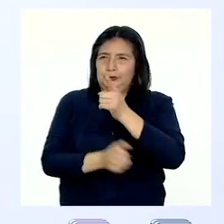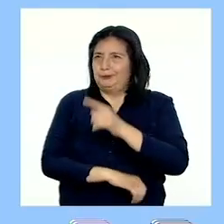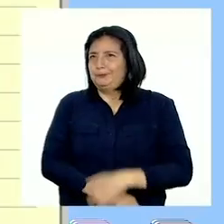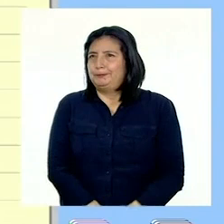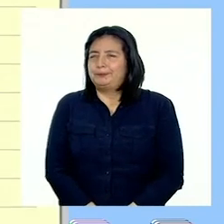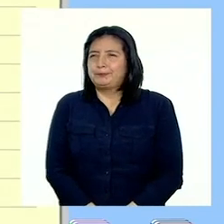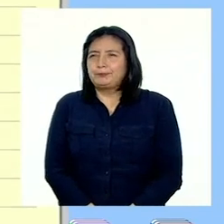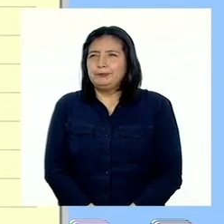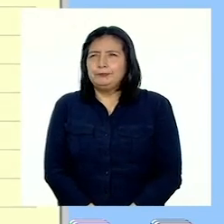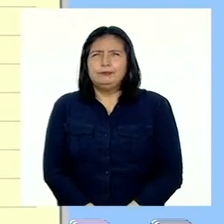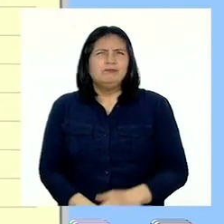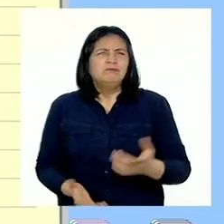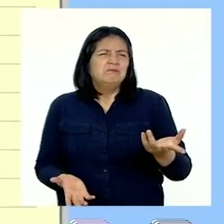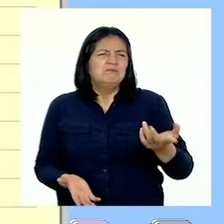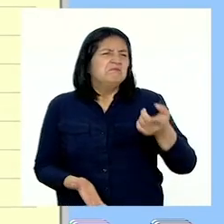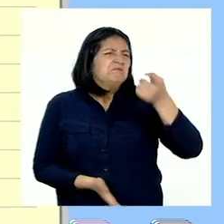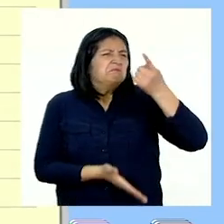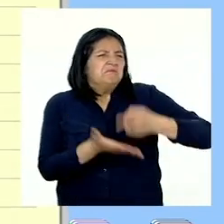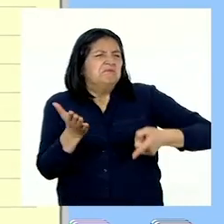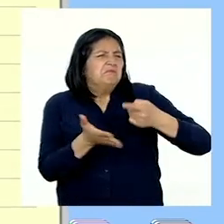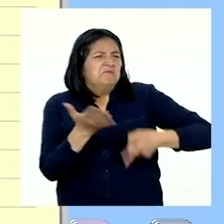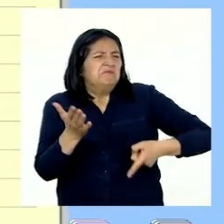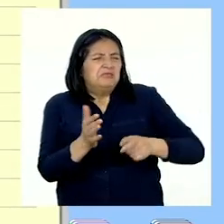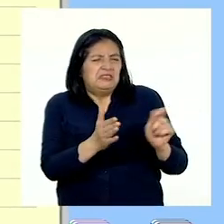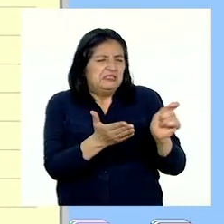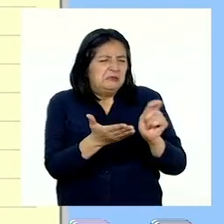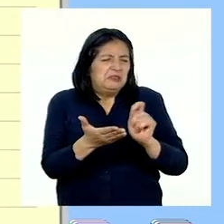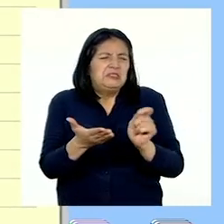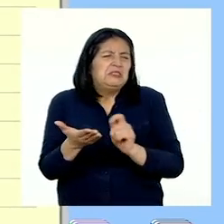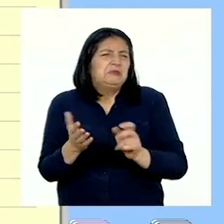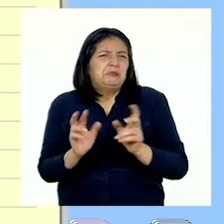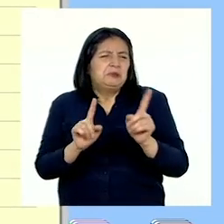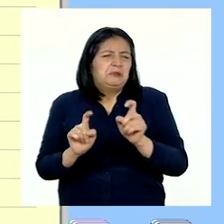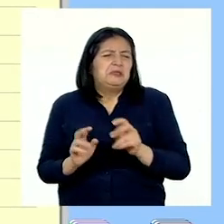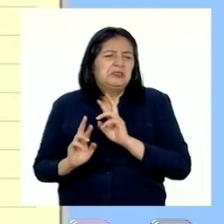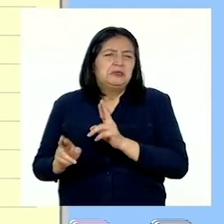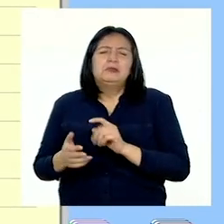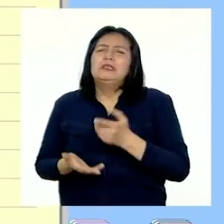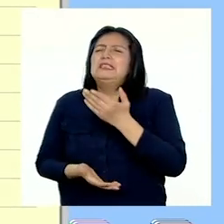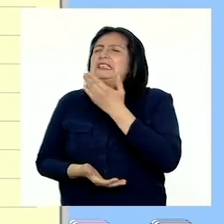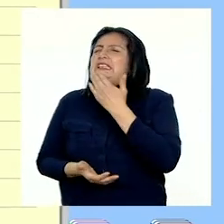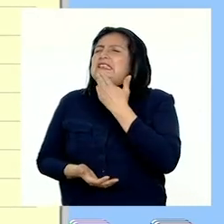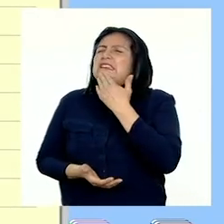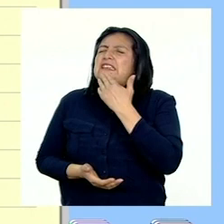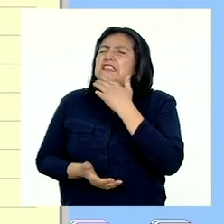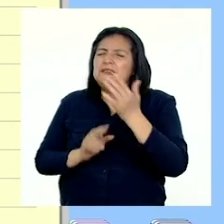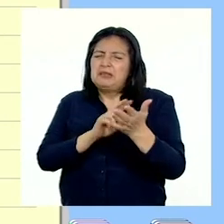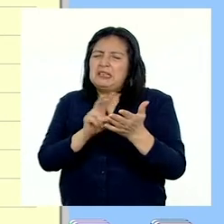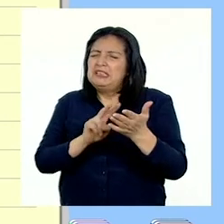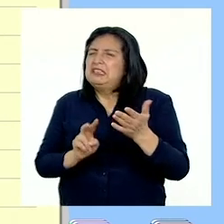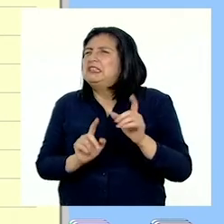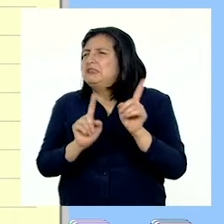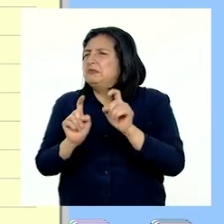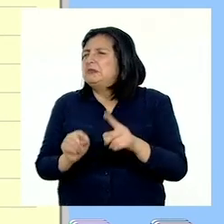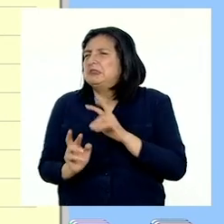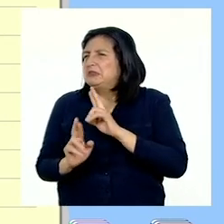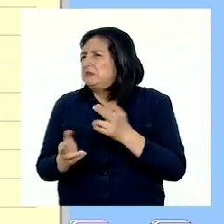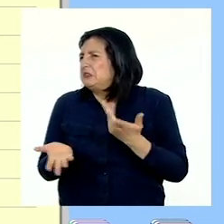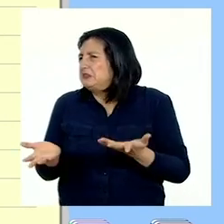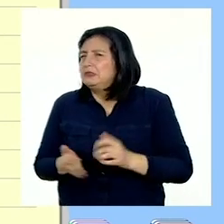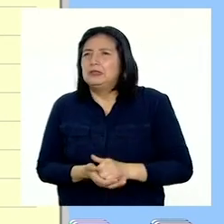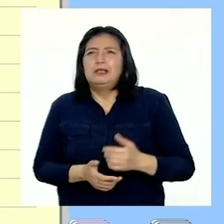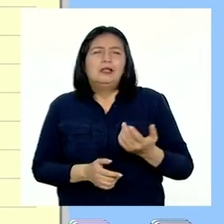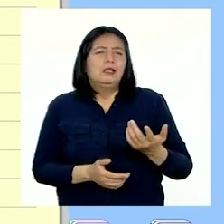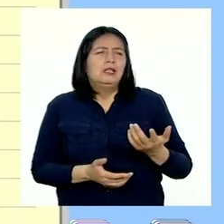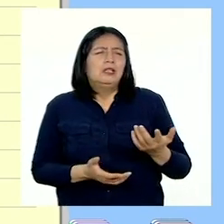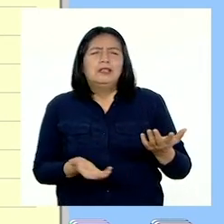cuadernos. ¿Para qué escribiré las preguntas y respuestas? ¿Quiénes leerán las preguntas y respuestas?